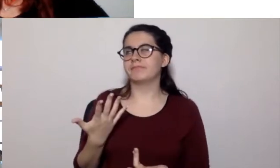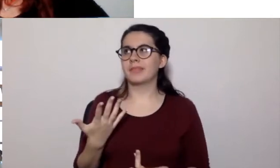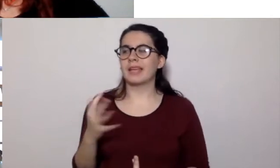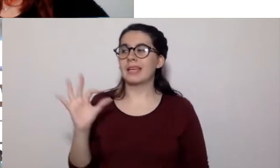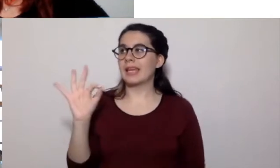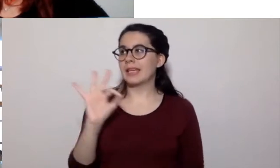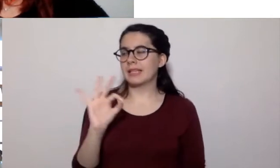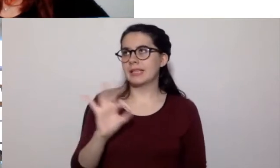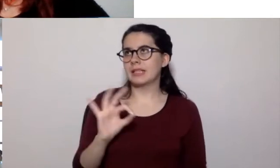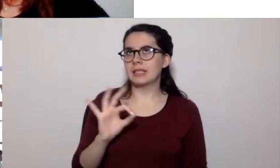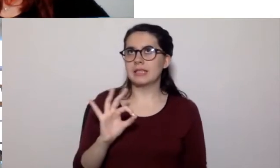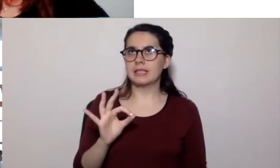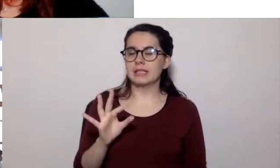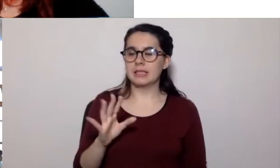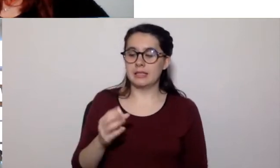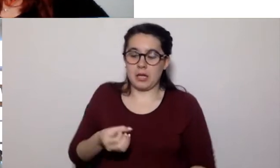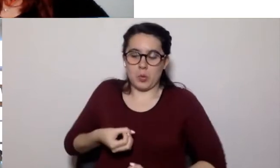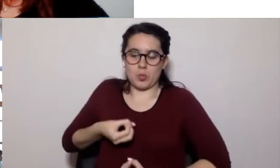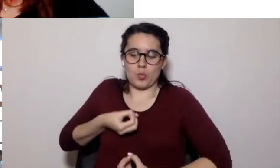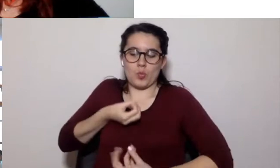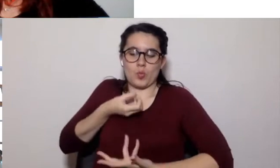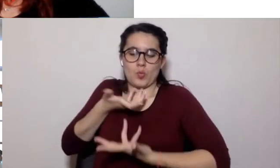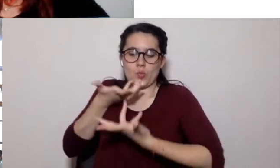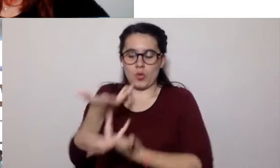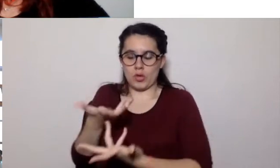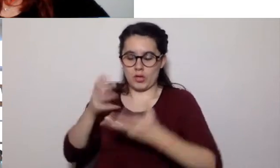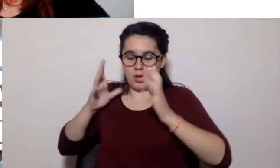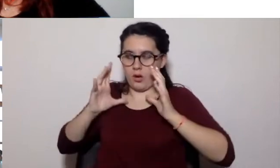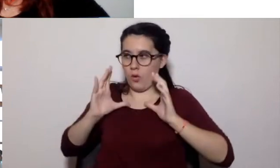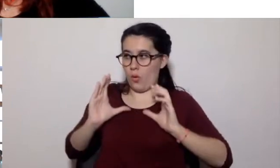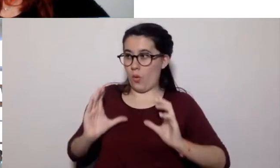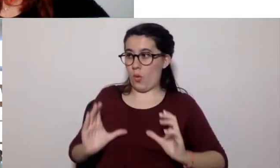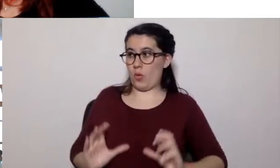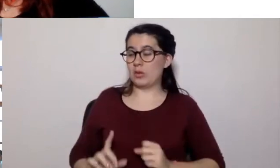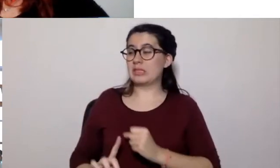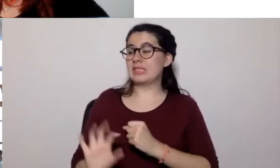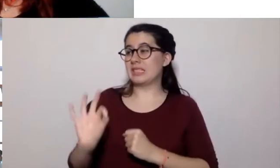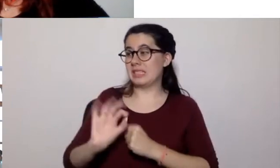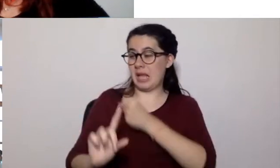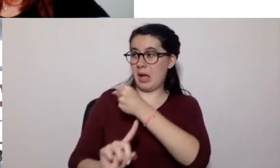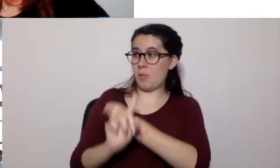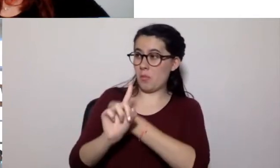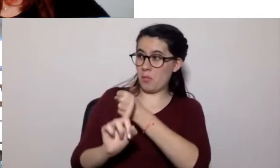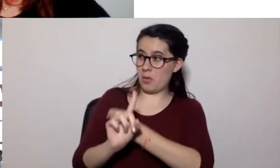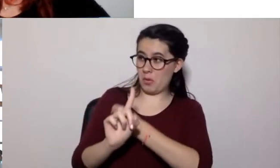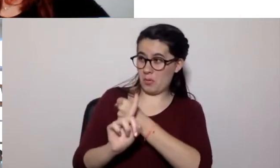sí se puede manifestar en nuestro cuerpo como problemas físicos, ¿no?